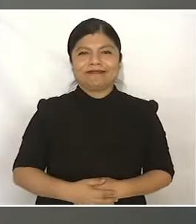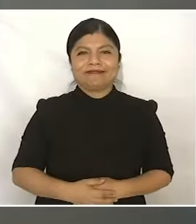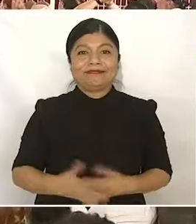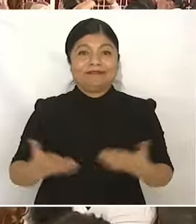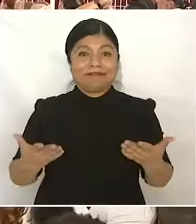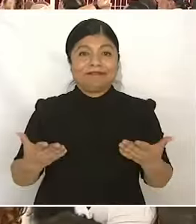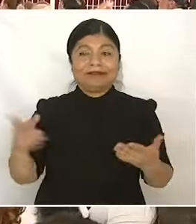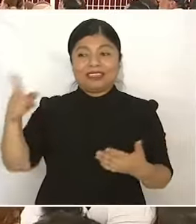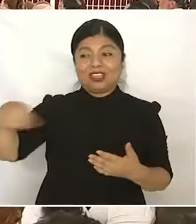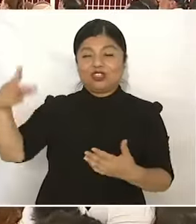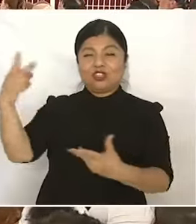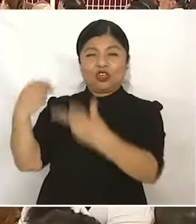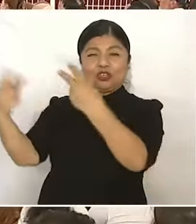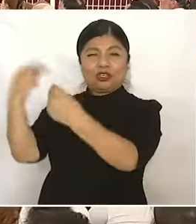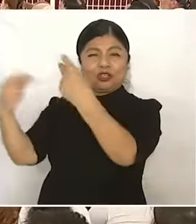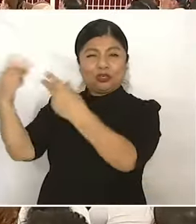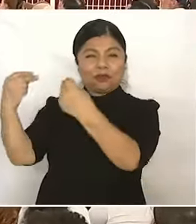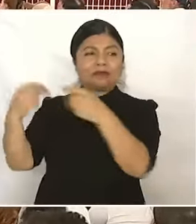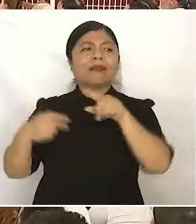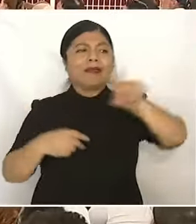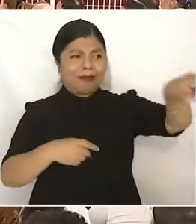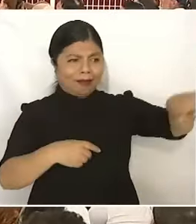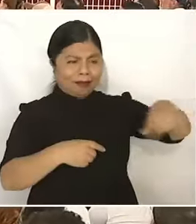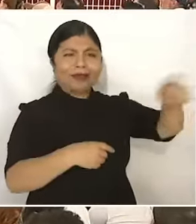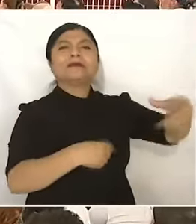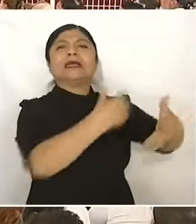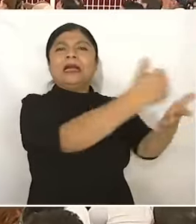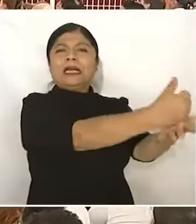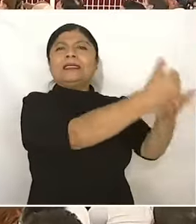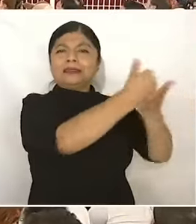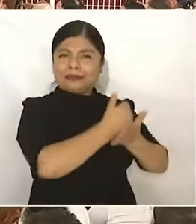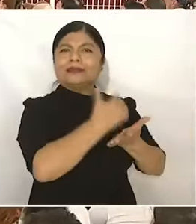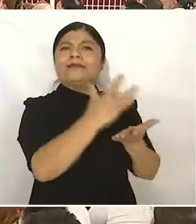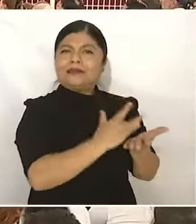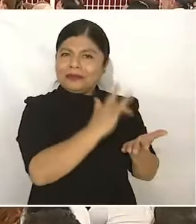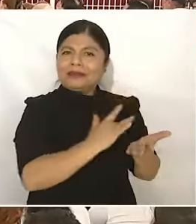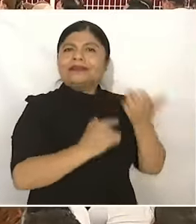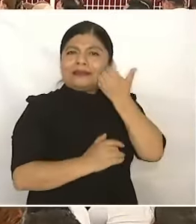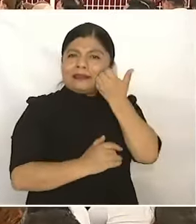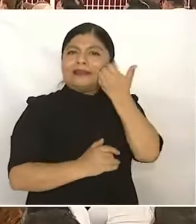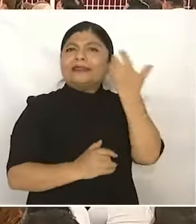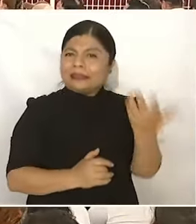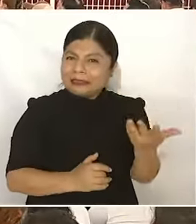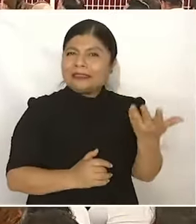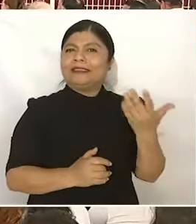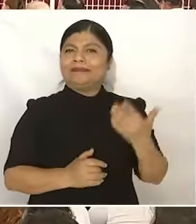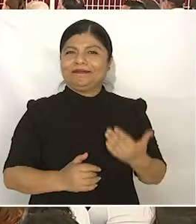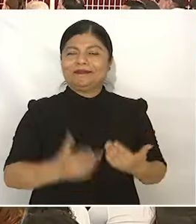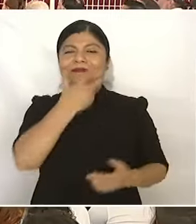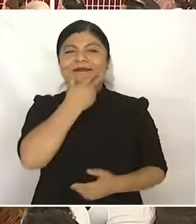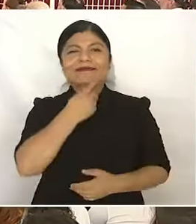Bueno, ayudó la gente, pero los trabajadores de la construcción, vean